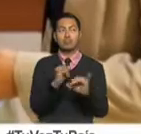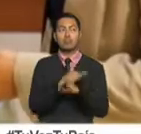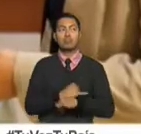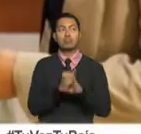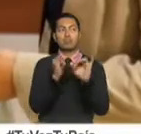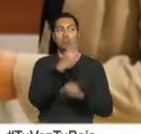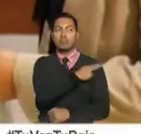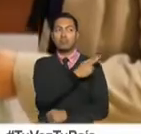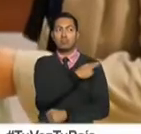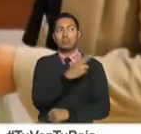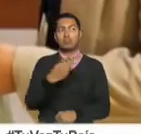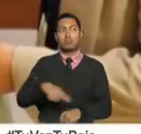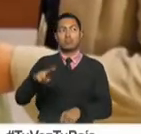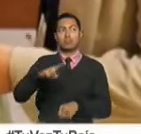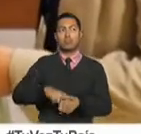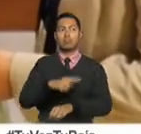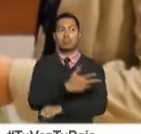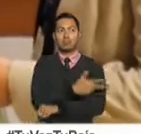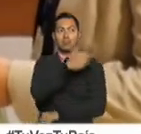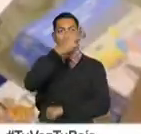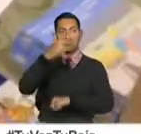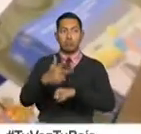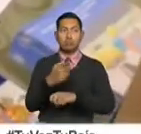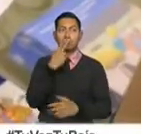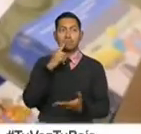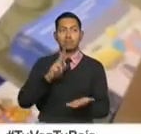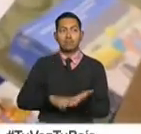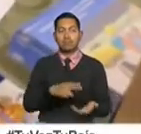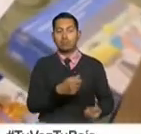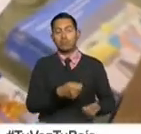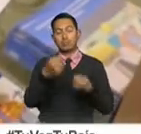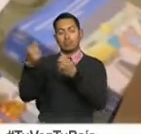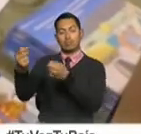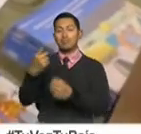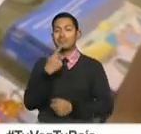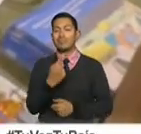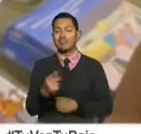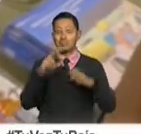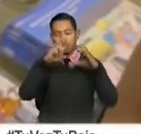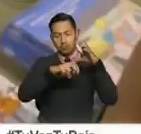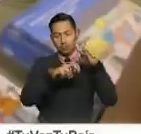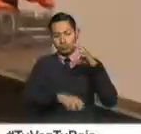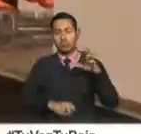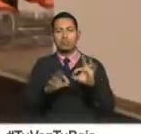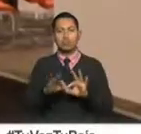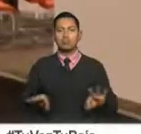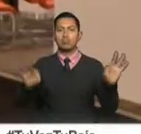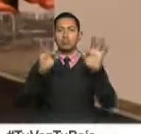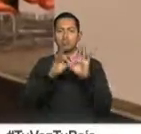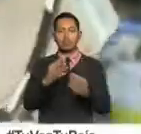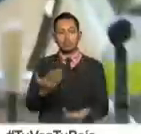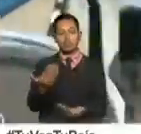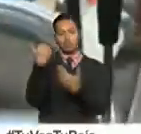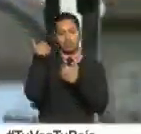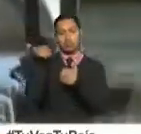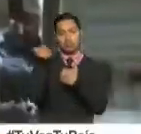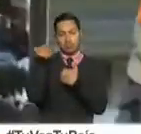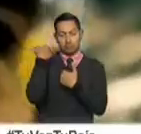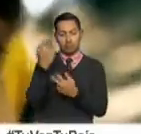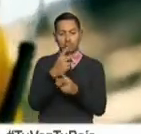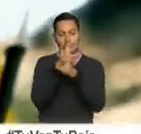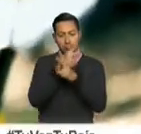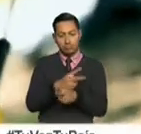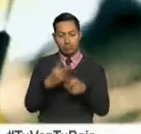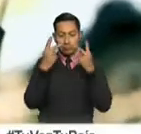Universidad Nacional de Chimborazo. En su carta reconocieron que una minería responsable es sinónimo de desarrollo. El respaldo a